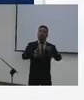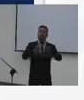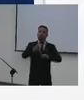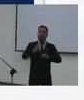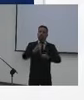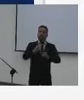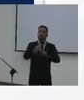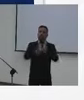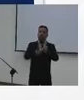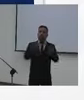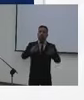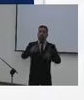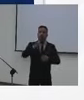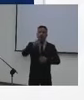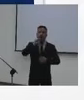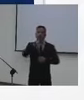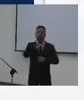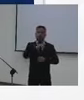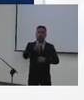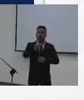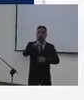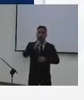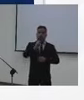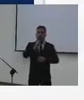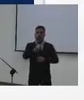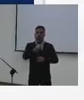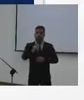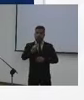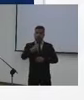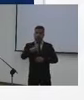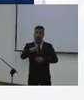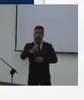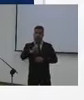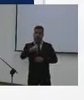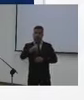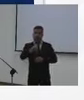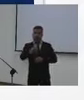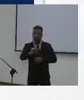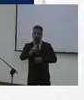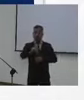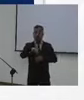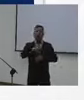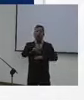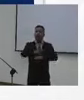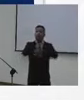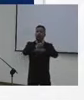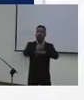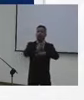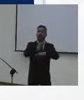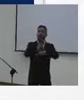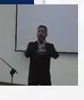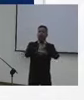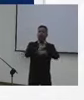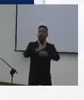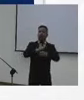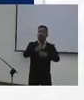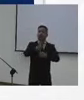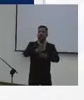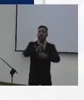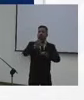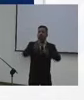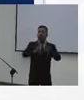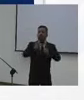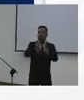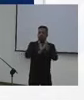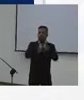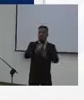y Recreación de Caldas, Andrés Felipe Marín. Saludar también al gerente del Instituto Departamental de Deportes de